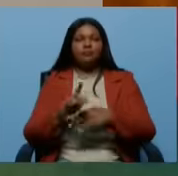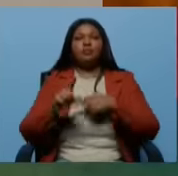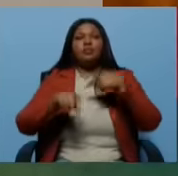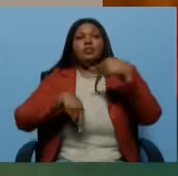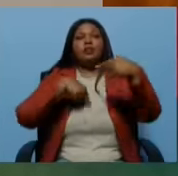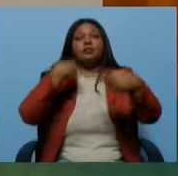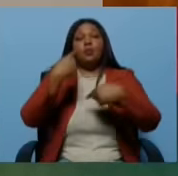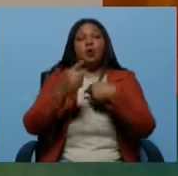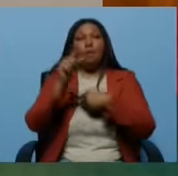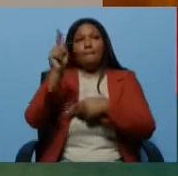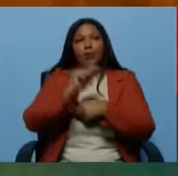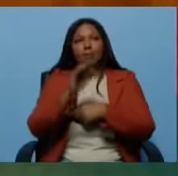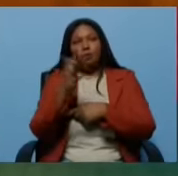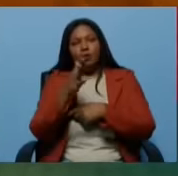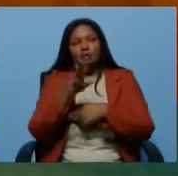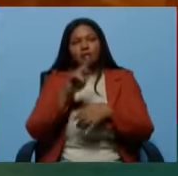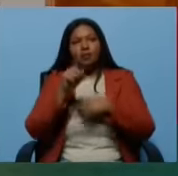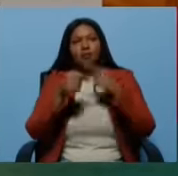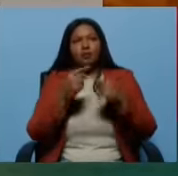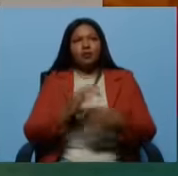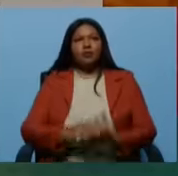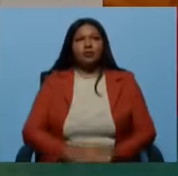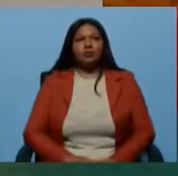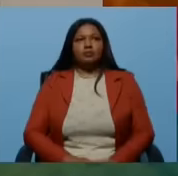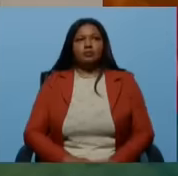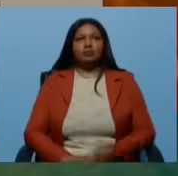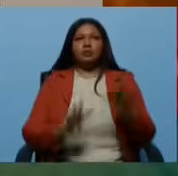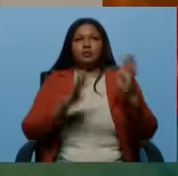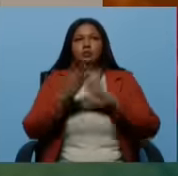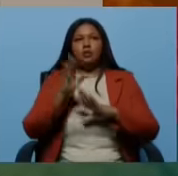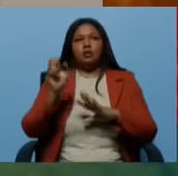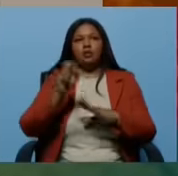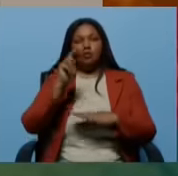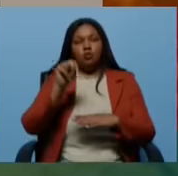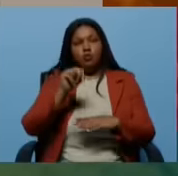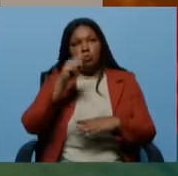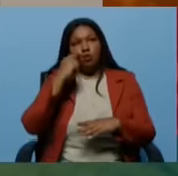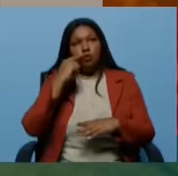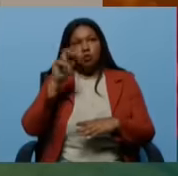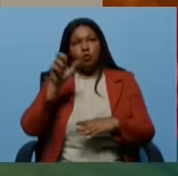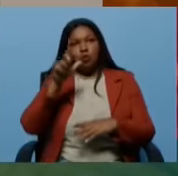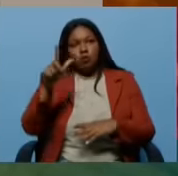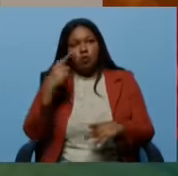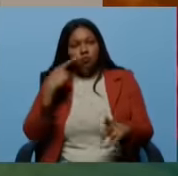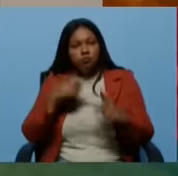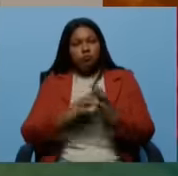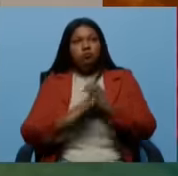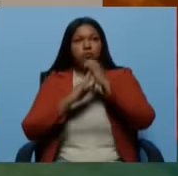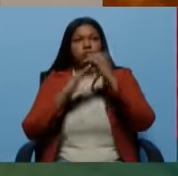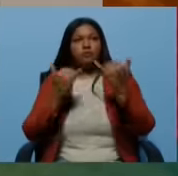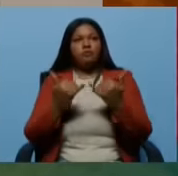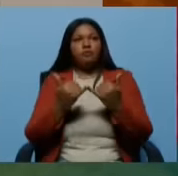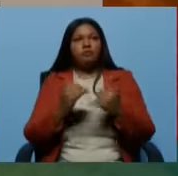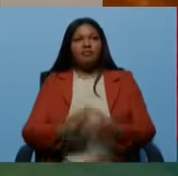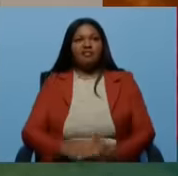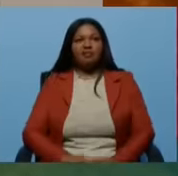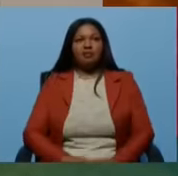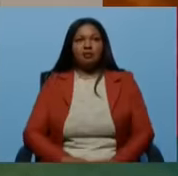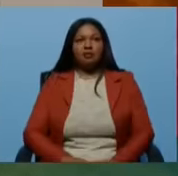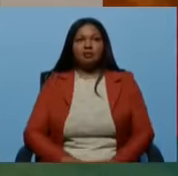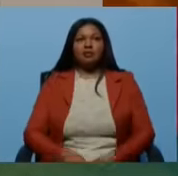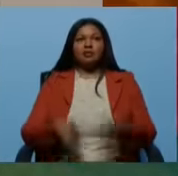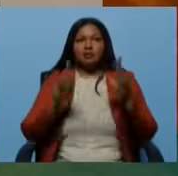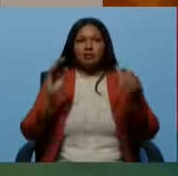después, casi un mes después, el 19 de julio del 2022, el Tribunal del Distrito de Columbia en Washington, D.C., encabezado por el juez Michael Harvey, emitió una orden